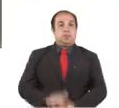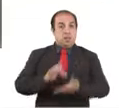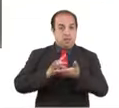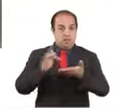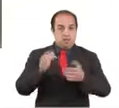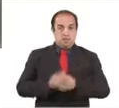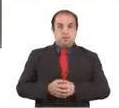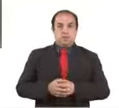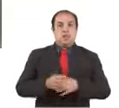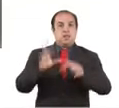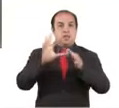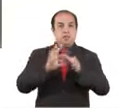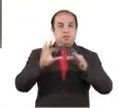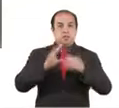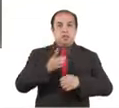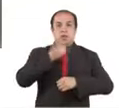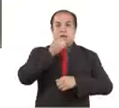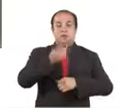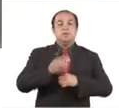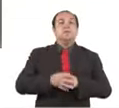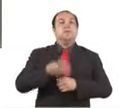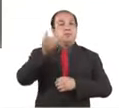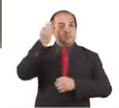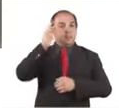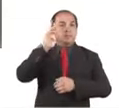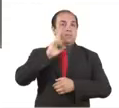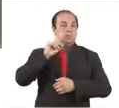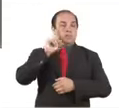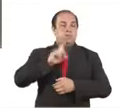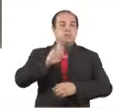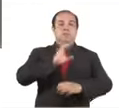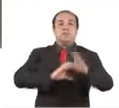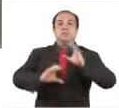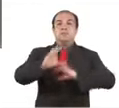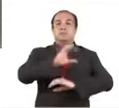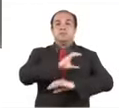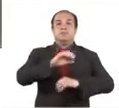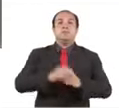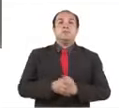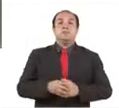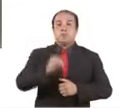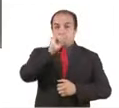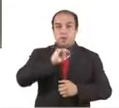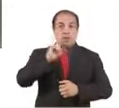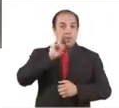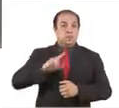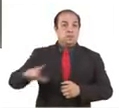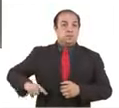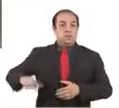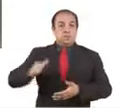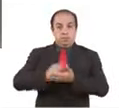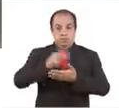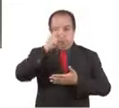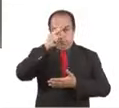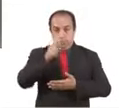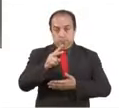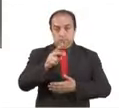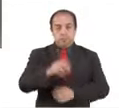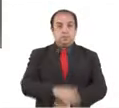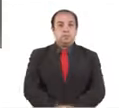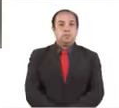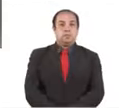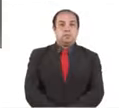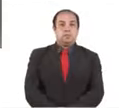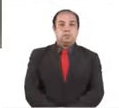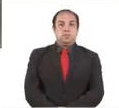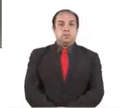Agradecemos el mensaje que nos ha dirigido la doctora Claudia Sheinbaum Pardo, jefa de gobierno de la Ciudad de México.